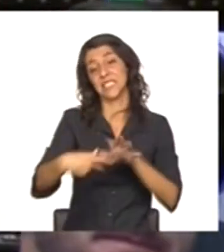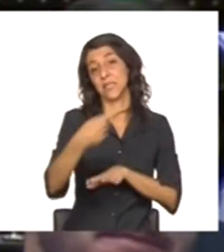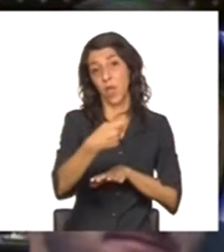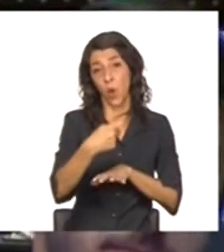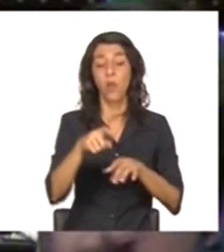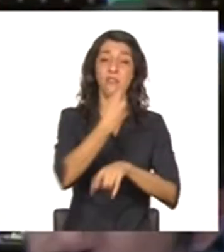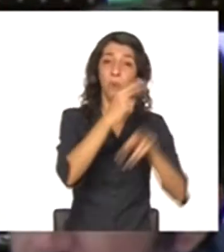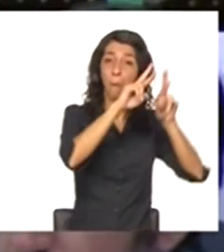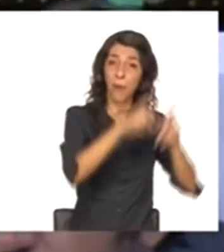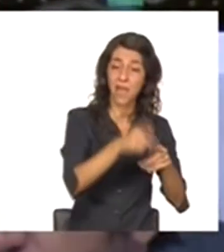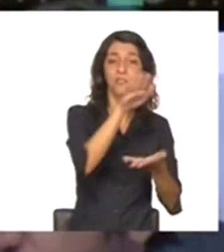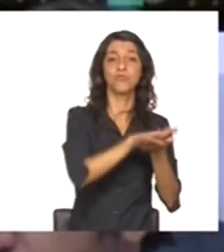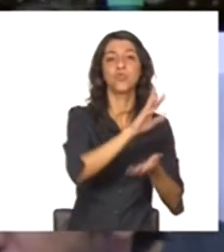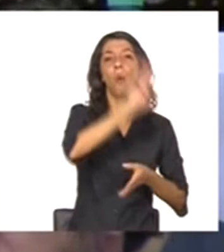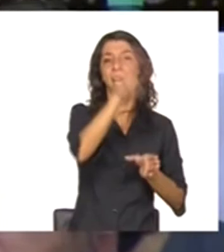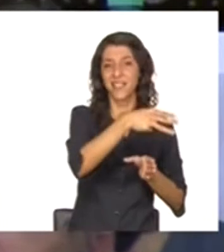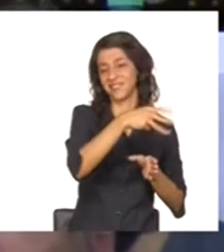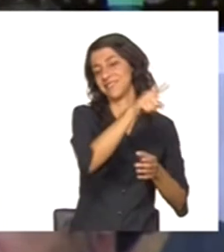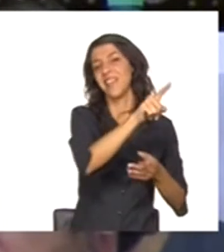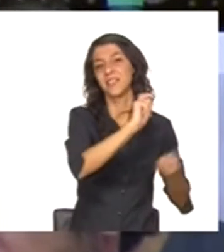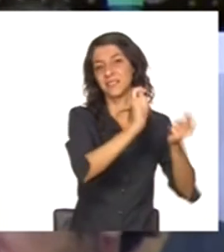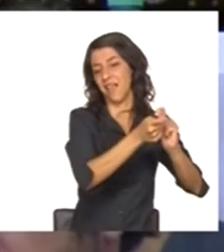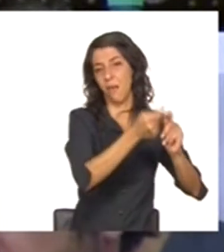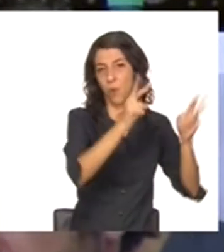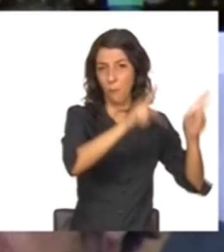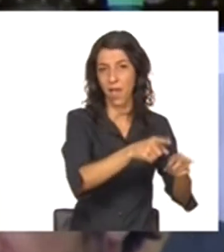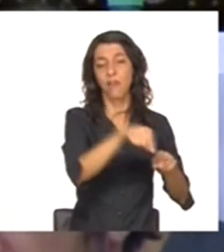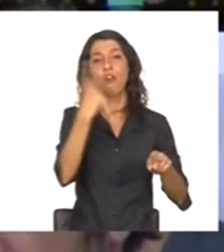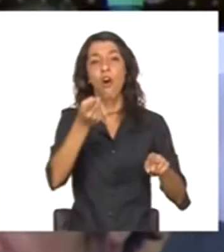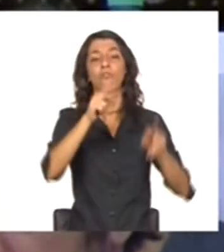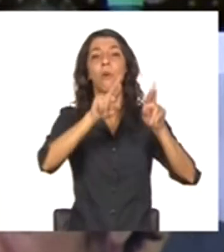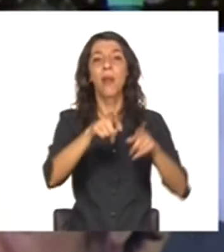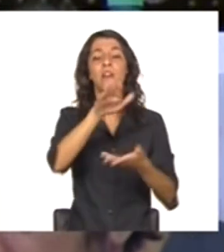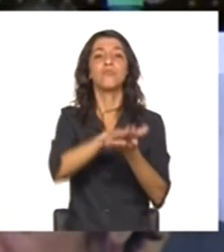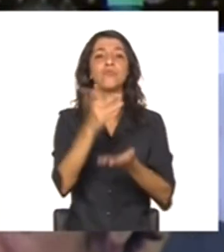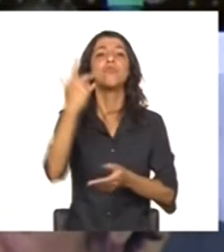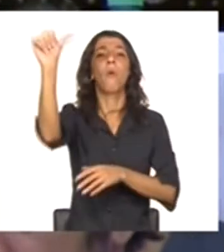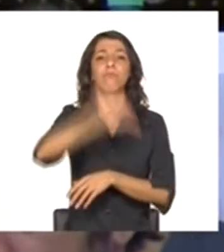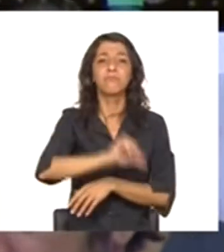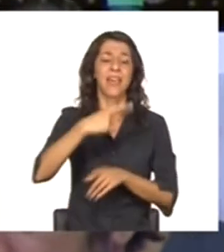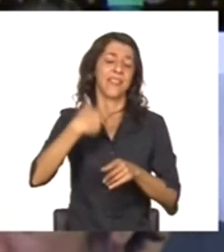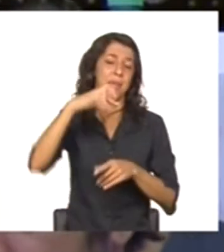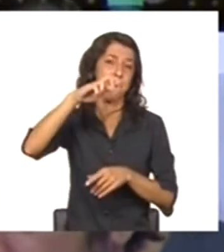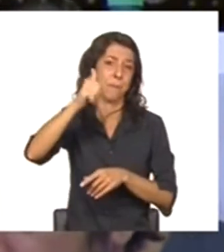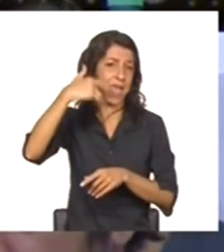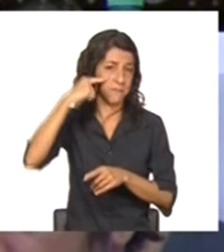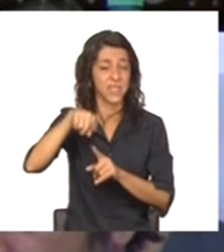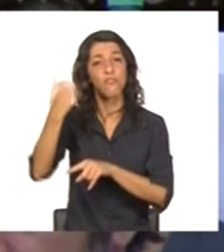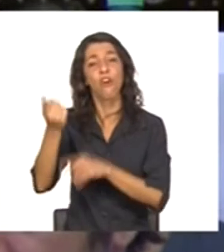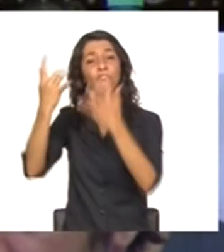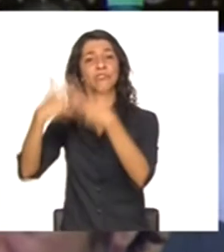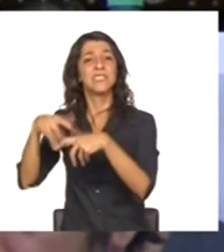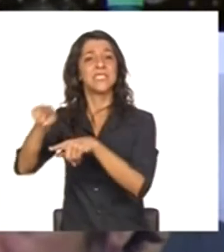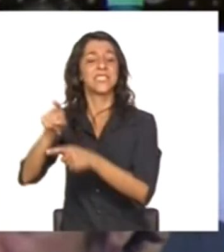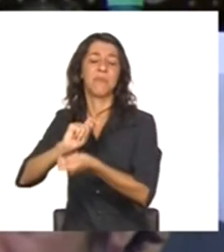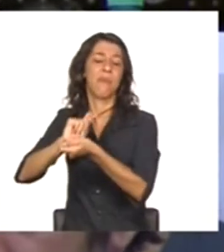plan de reestructuración del ANSES, preparar un plan detallado de acción para eliminar el déficit del PAMI, preparar un plan de reestructuración de las